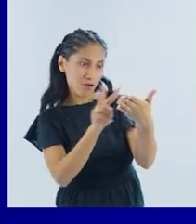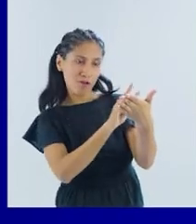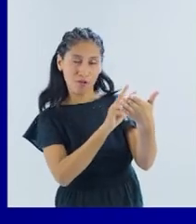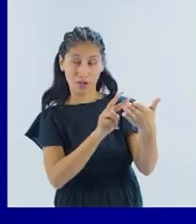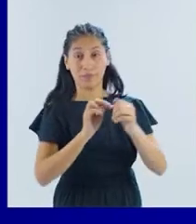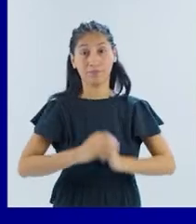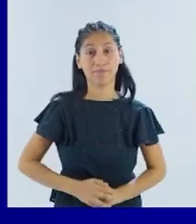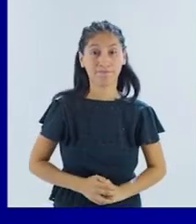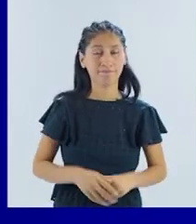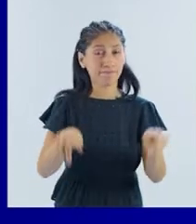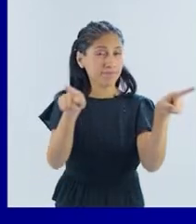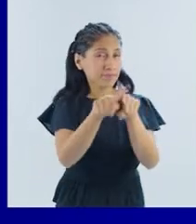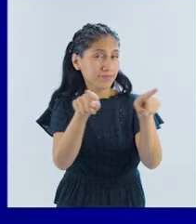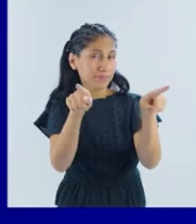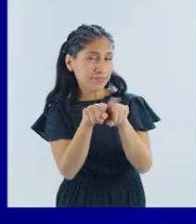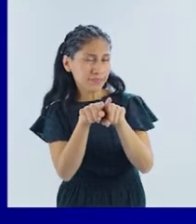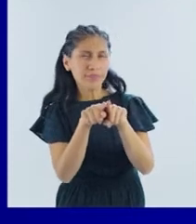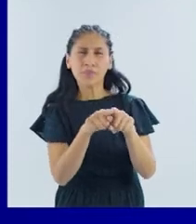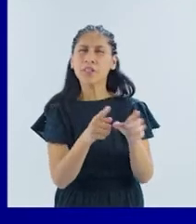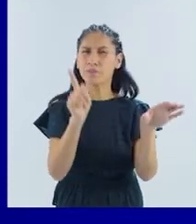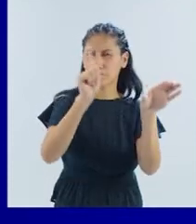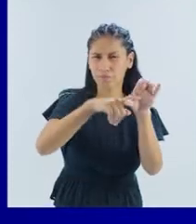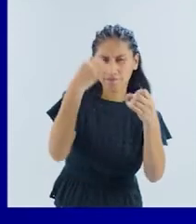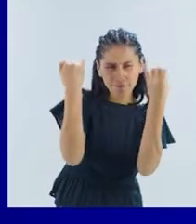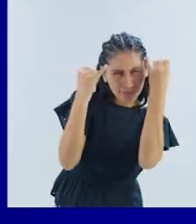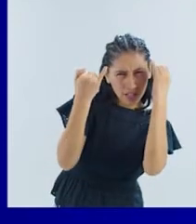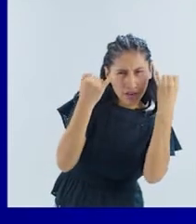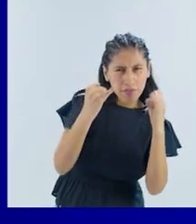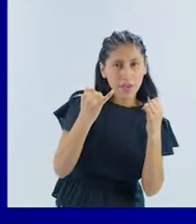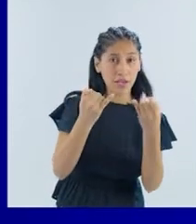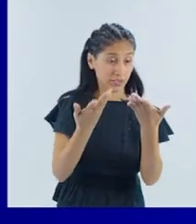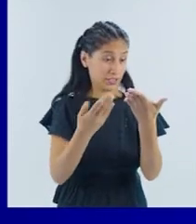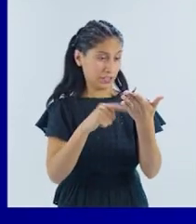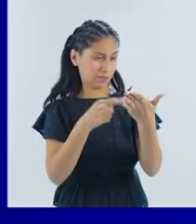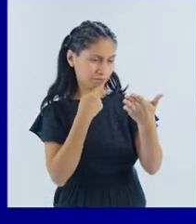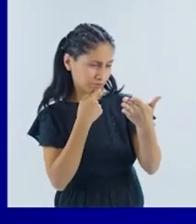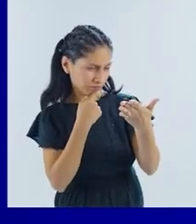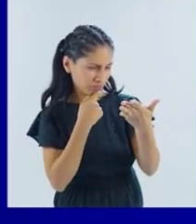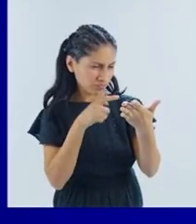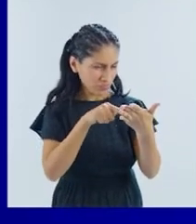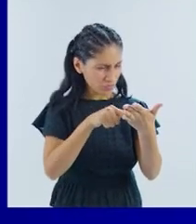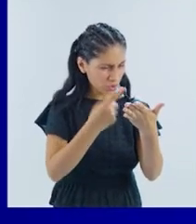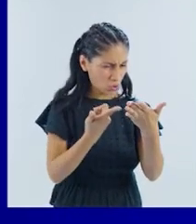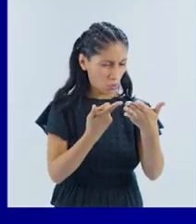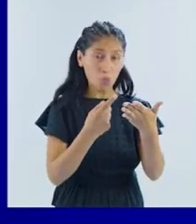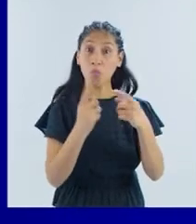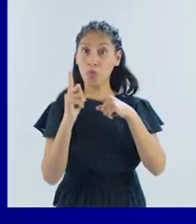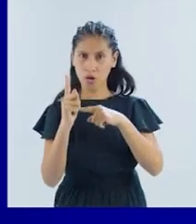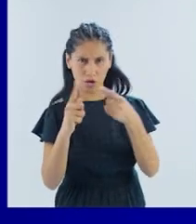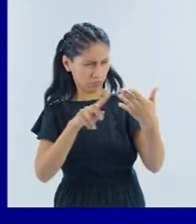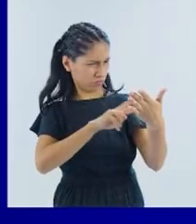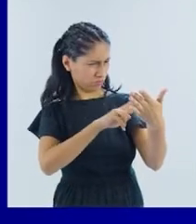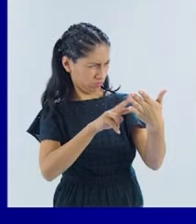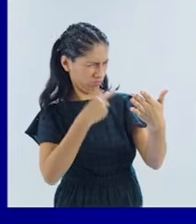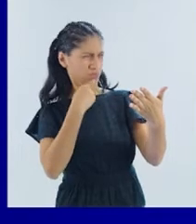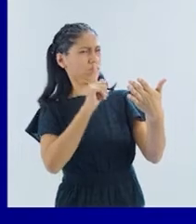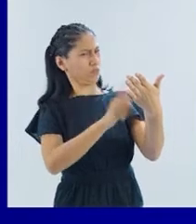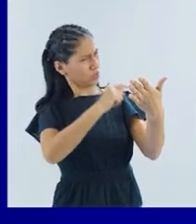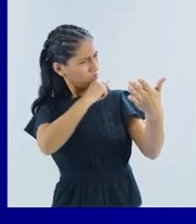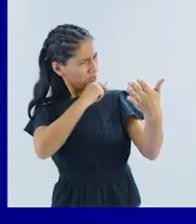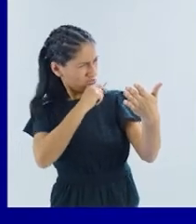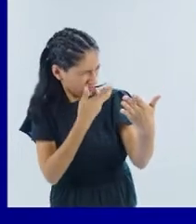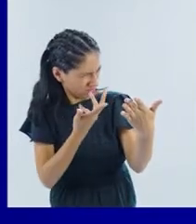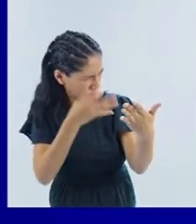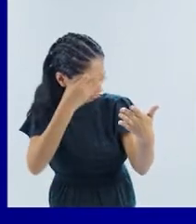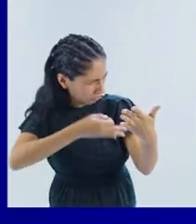que el propio texto recoja. También puede incluir ideas que pretendan rebatir una tesis para confirmar otra. Así,